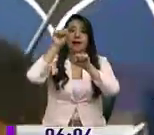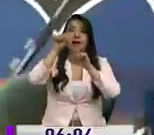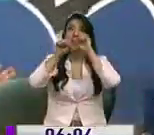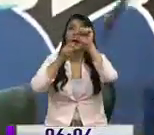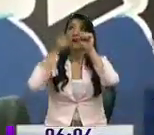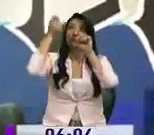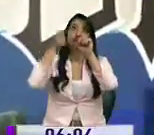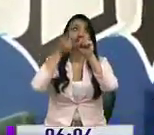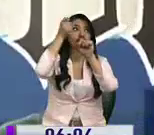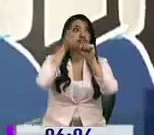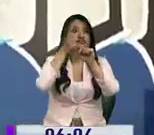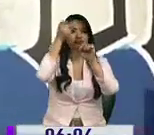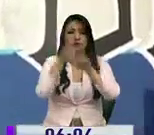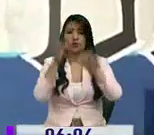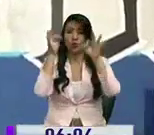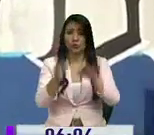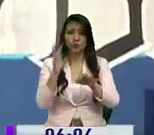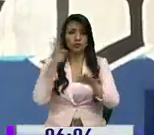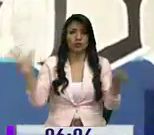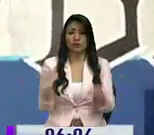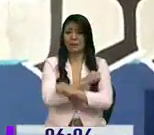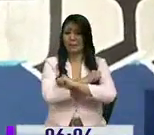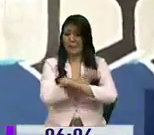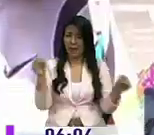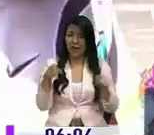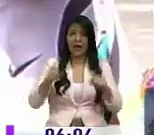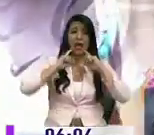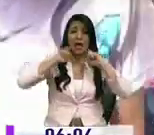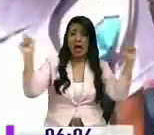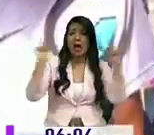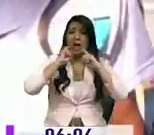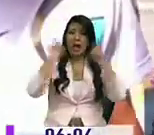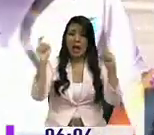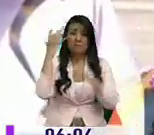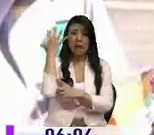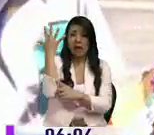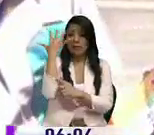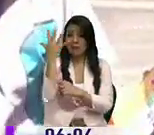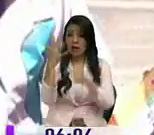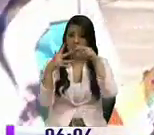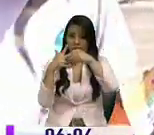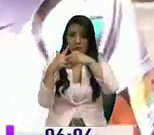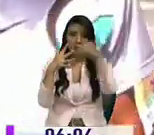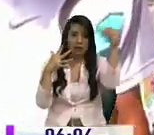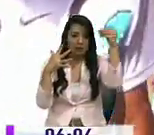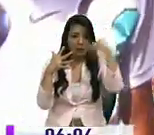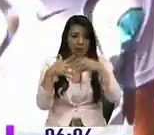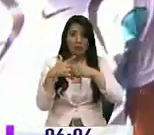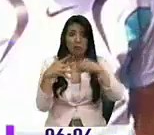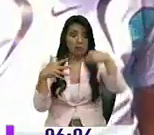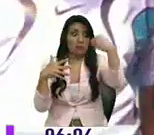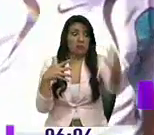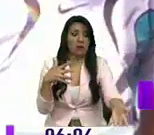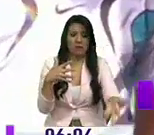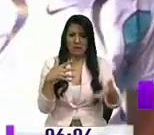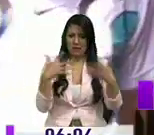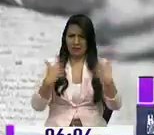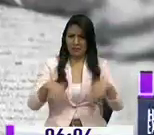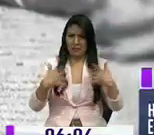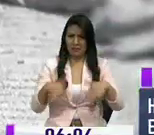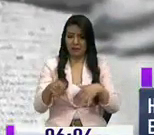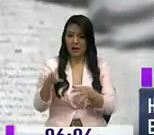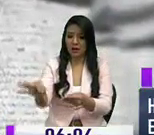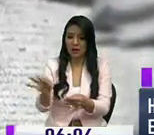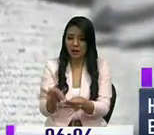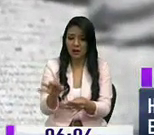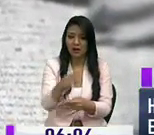¡blum! Cayó, gritaba, ¡ay, mi mano, ese pobre señor! En un dedo voló allá en la esquina y allá de la tienda. Y ahí le recogieron